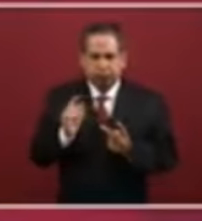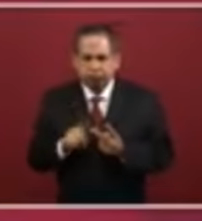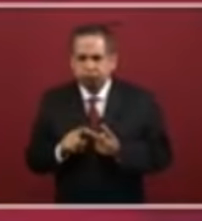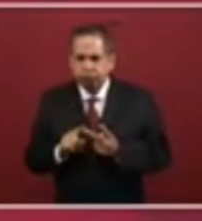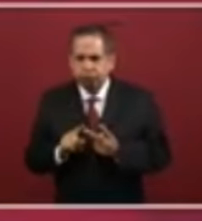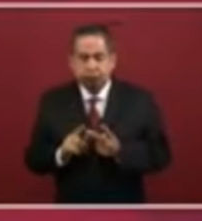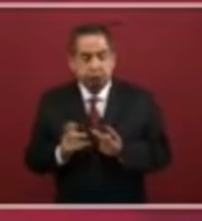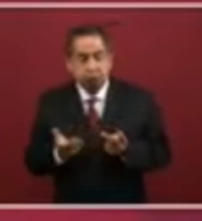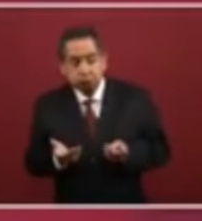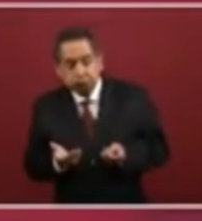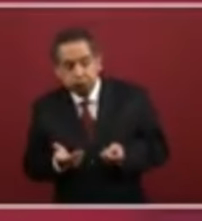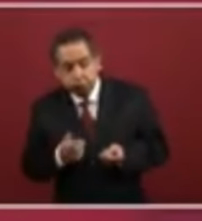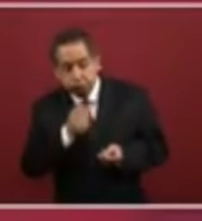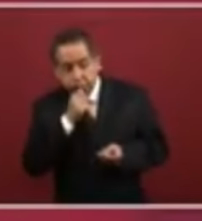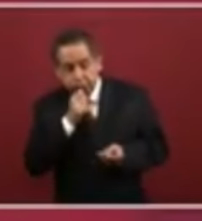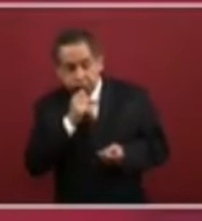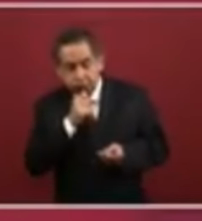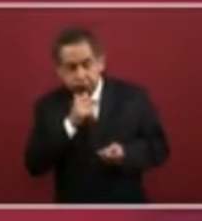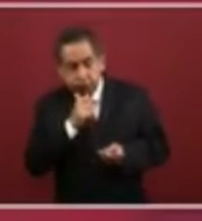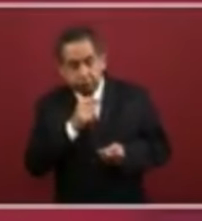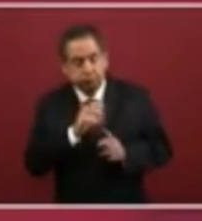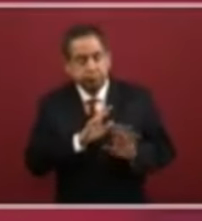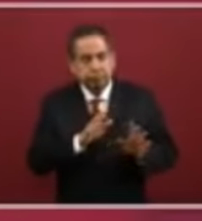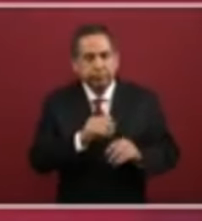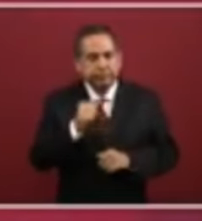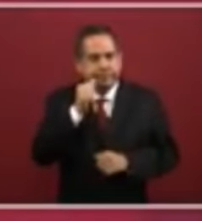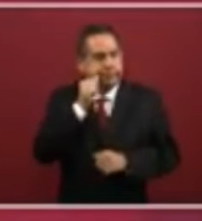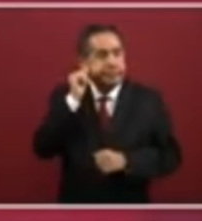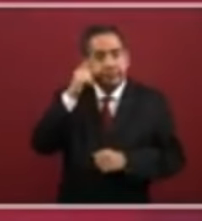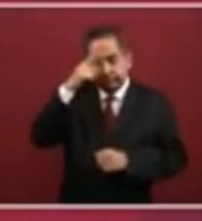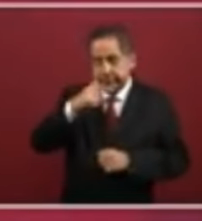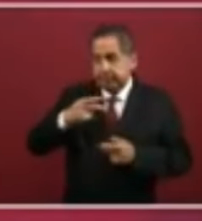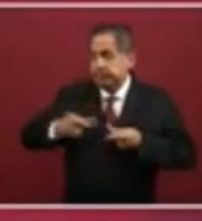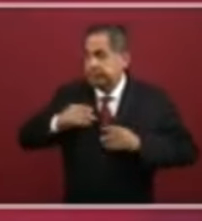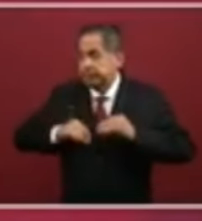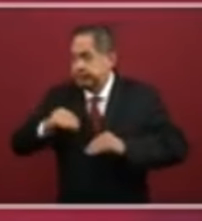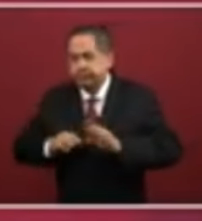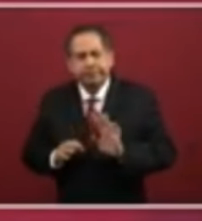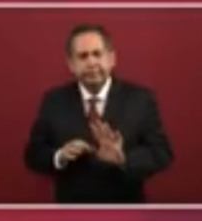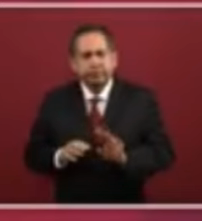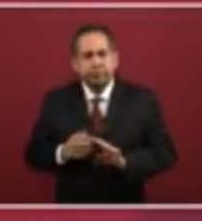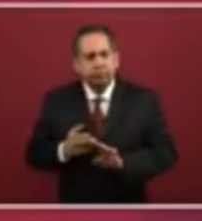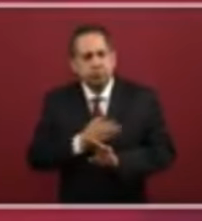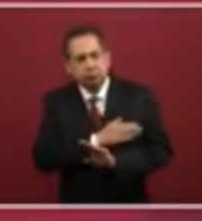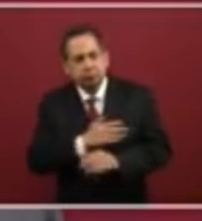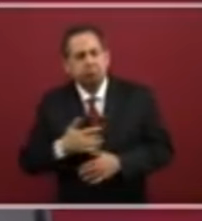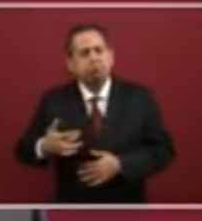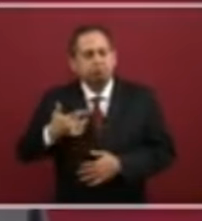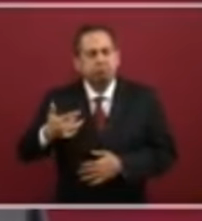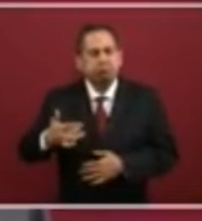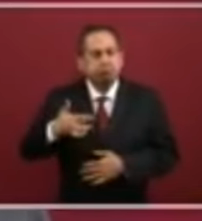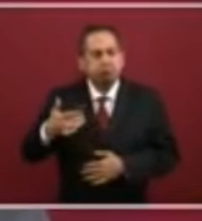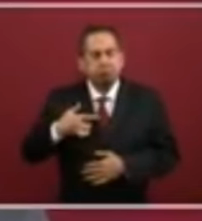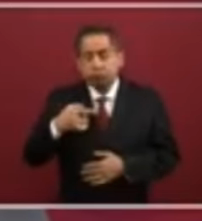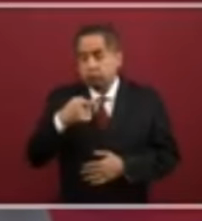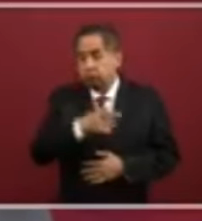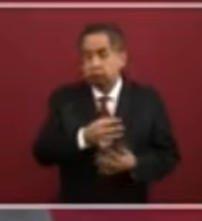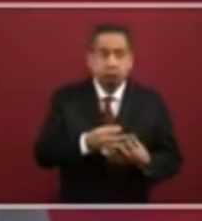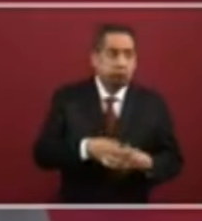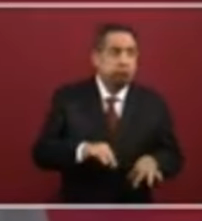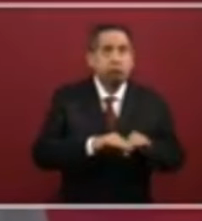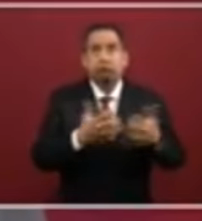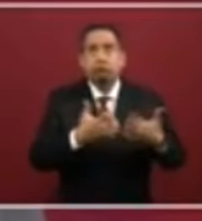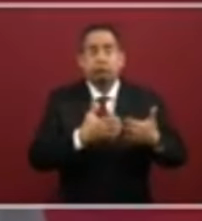No fue anoche que se decide. Es una obra muy importante.